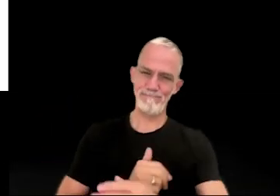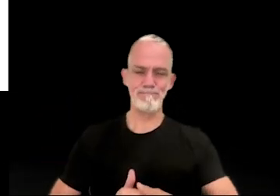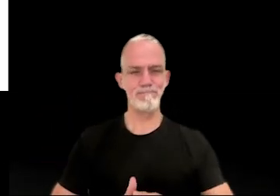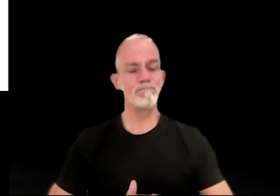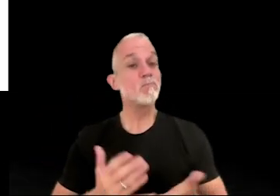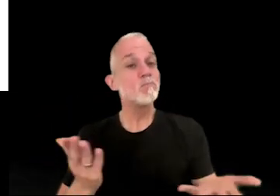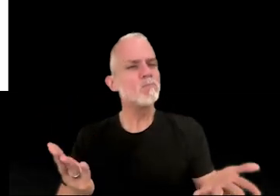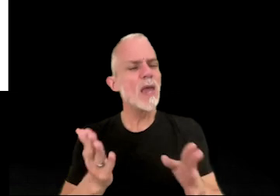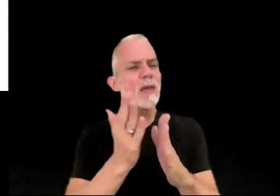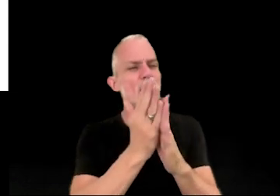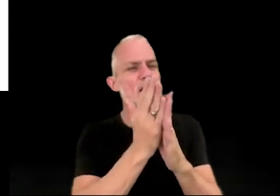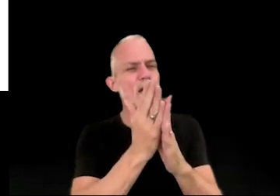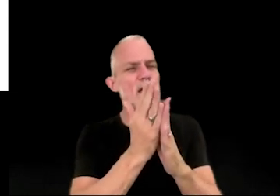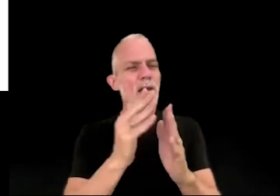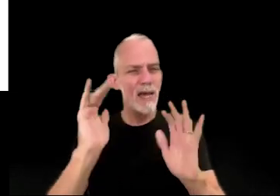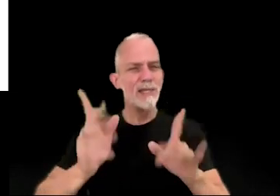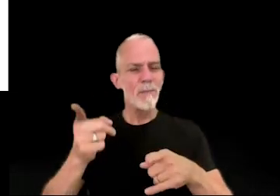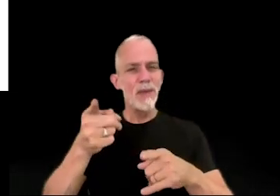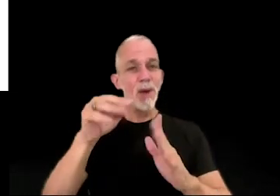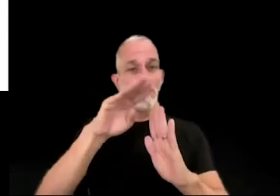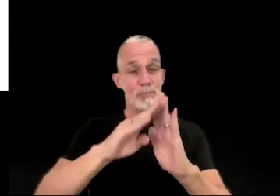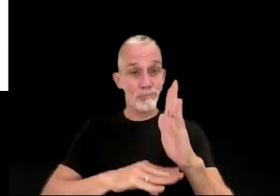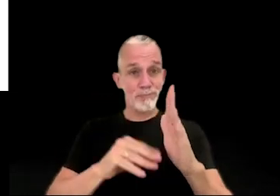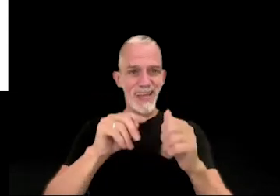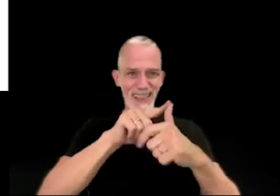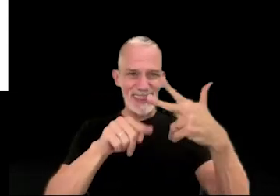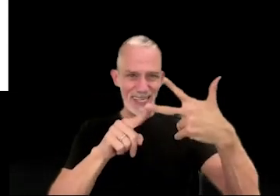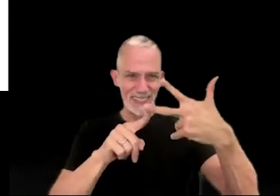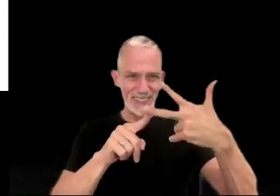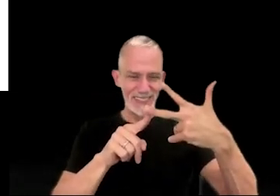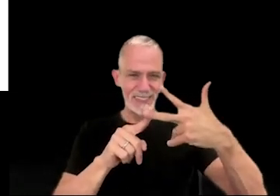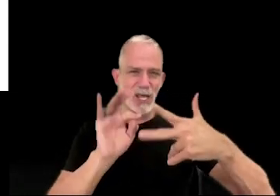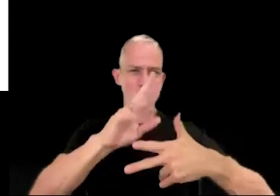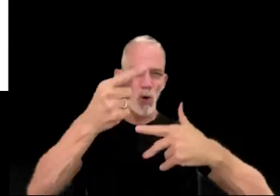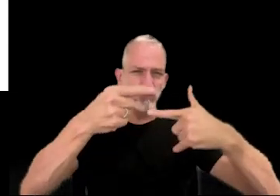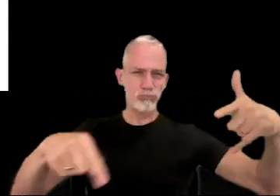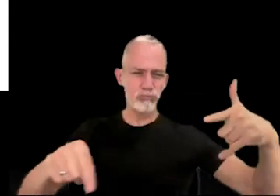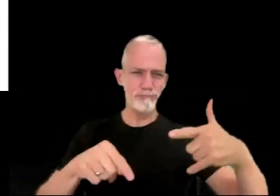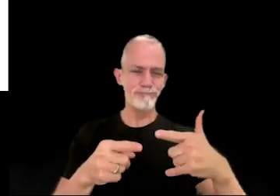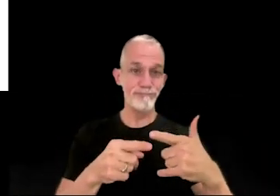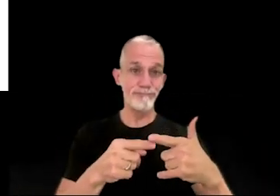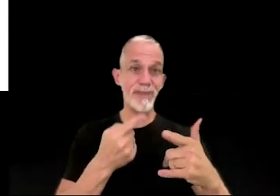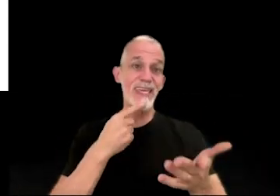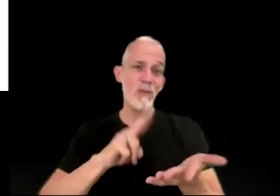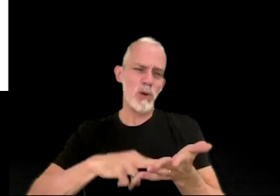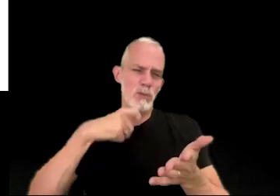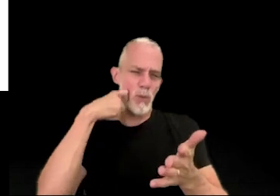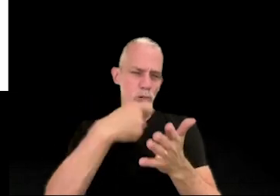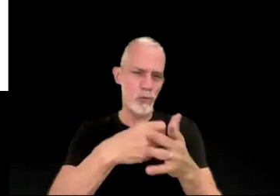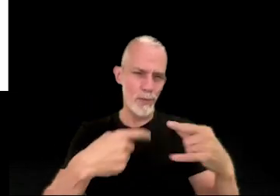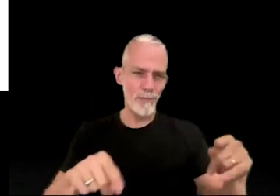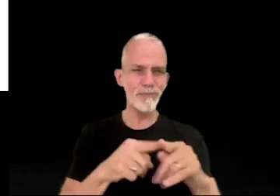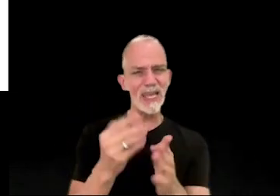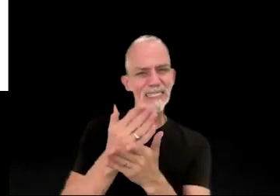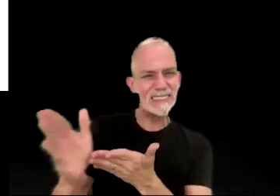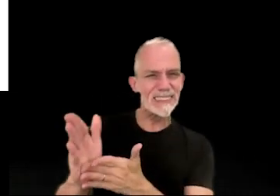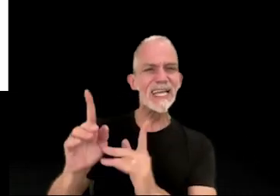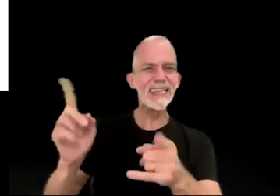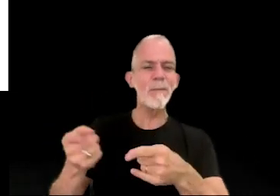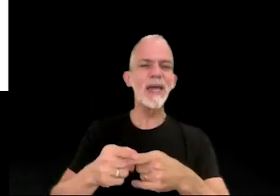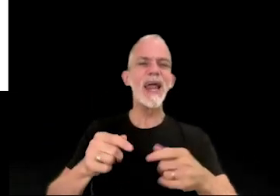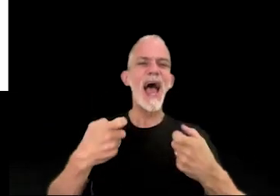Después, vinculados a estos tres tipos de delitos, hace una extensión de la exclusión a las personas jurídicas y